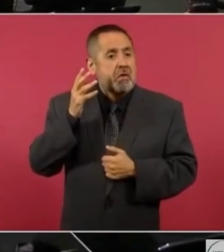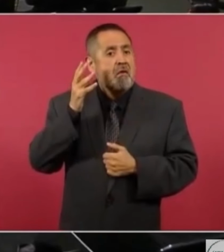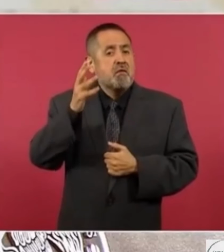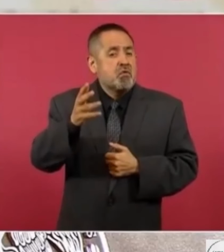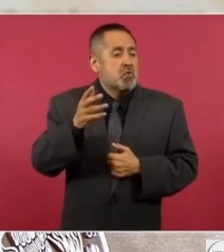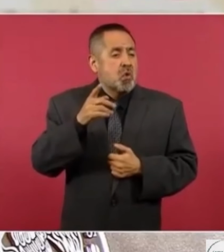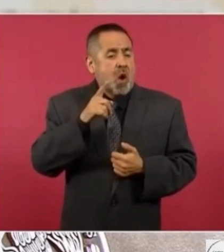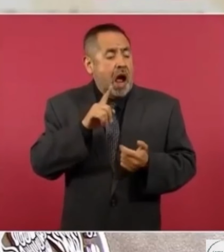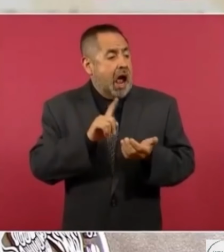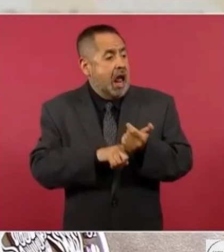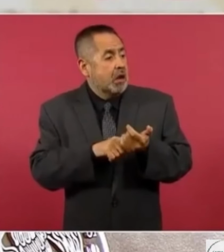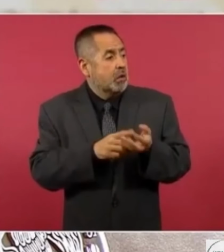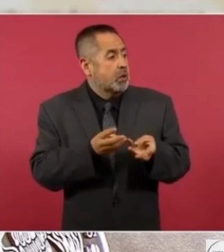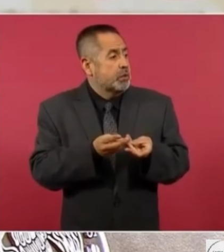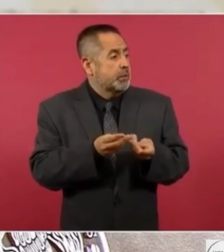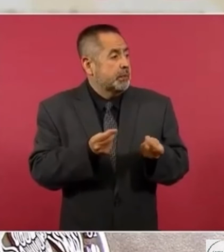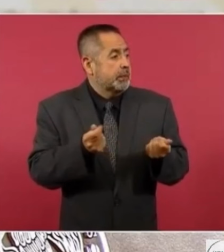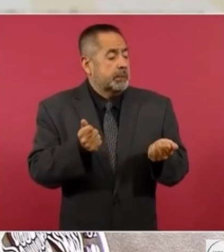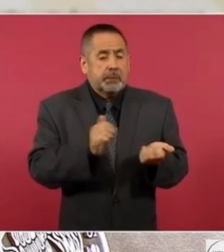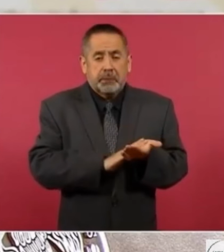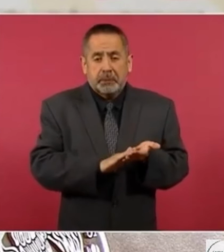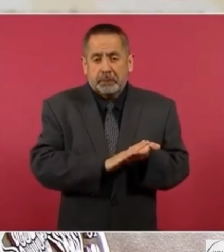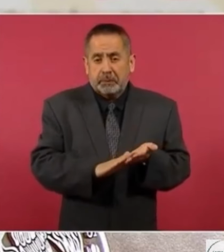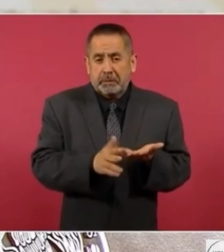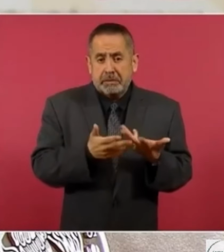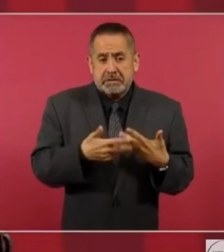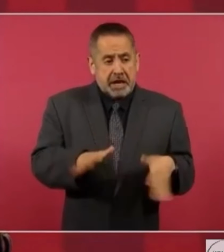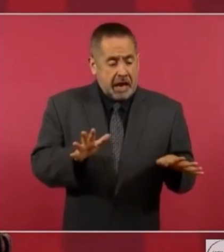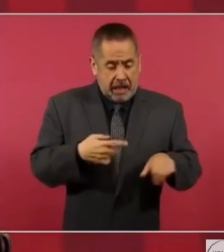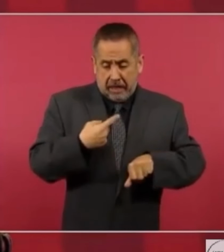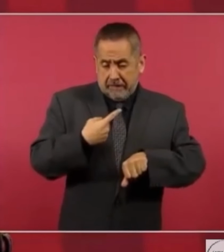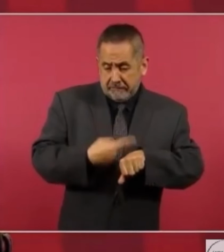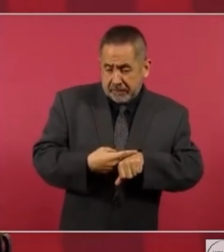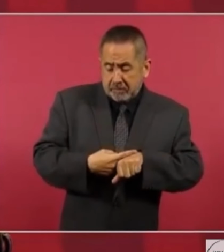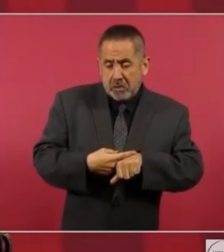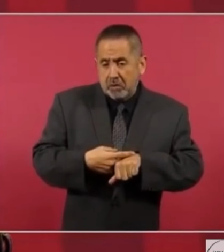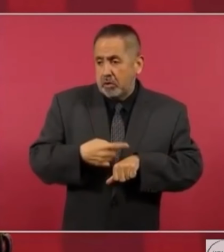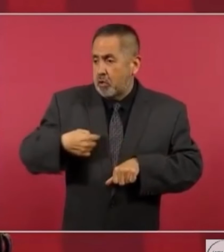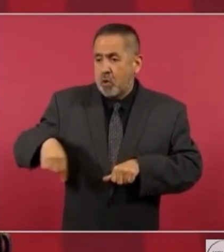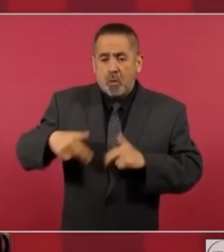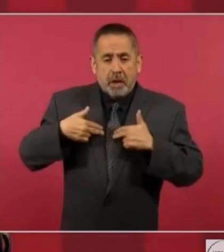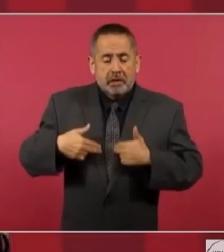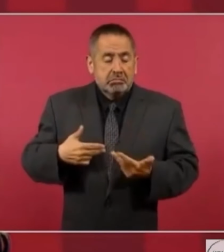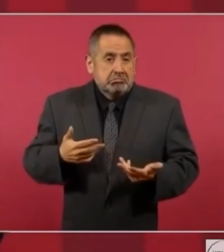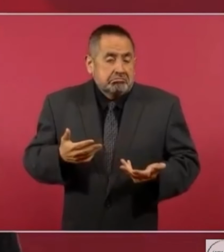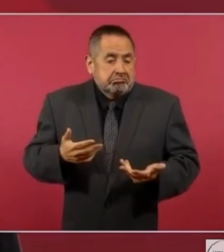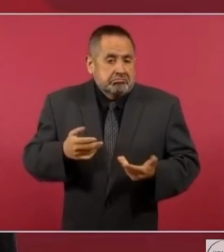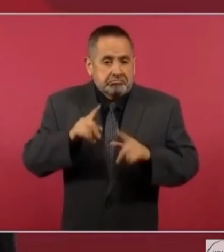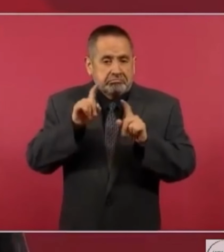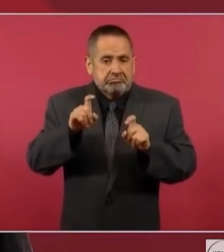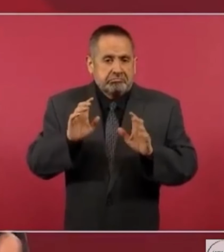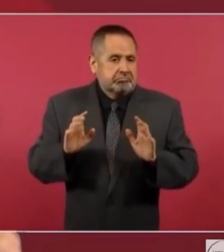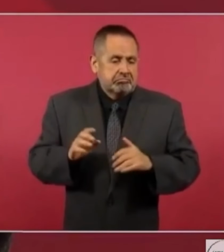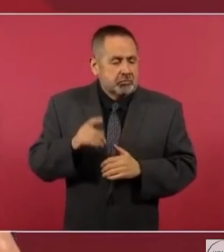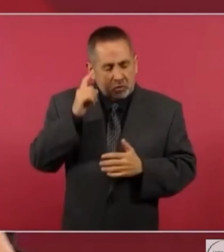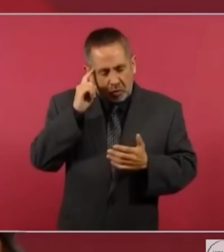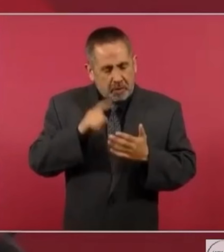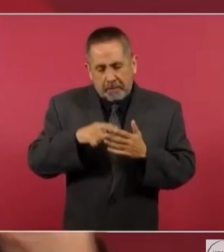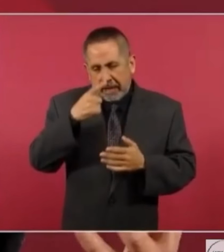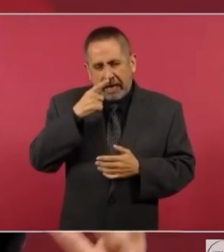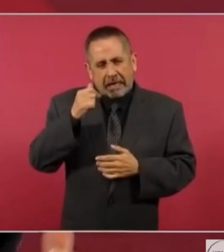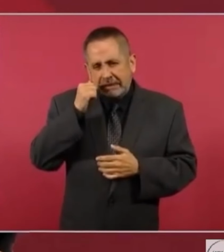virus dejará de existir como un organismo que infecte a la especie humana. Lo más probable es que no, lo más probable